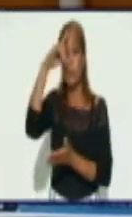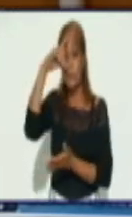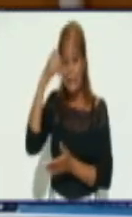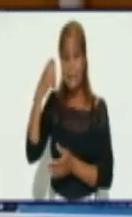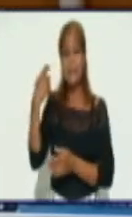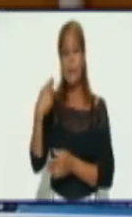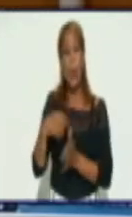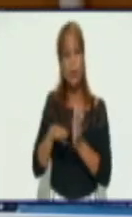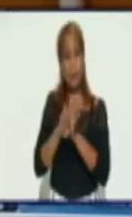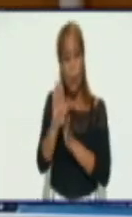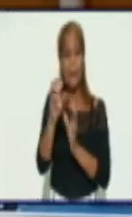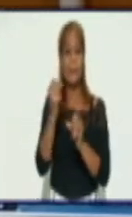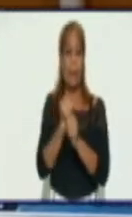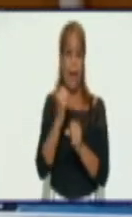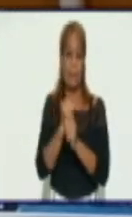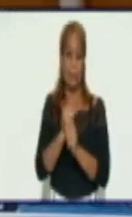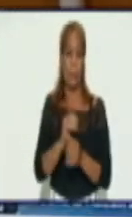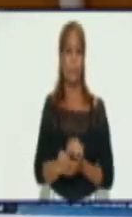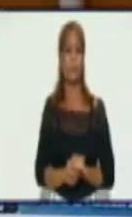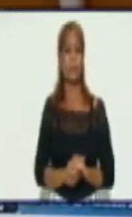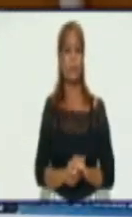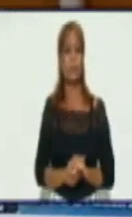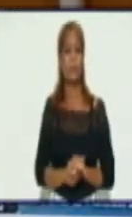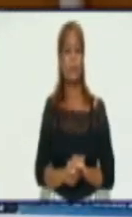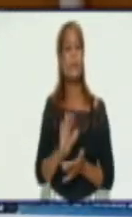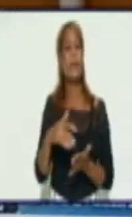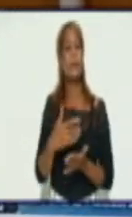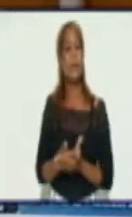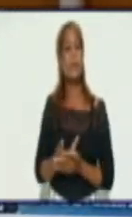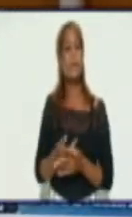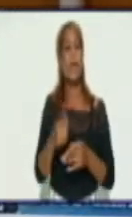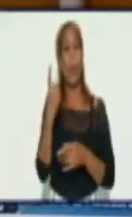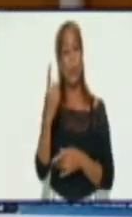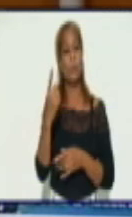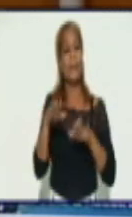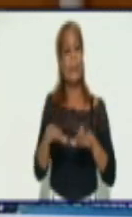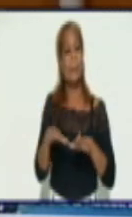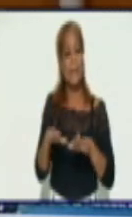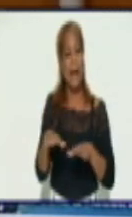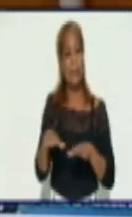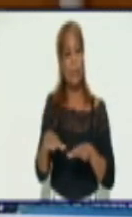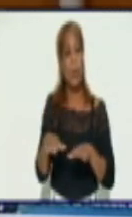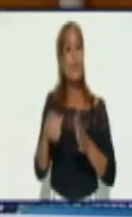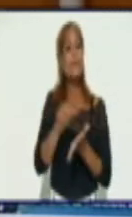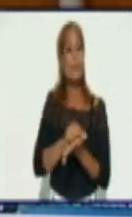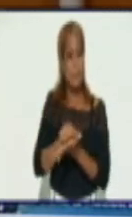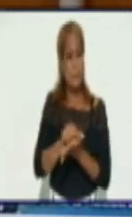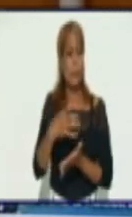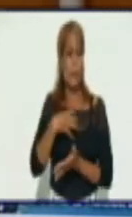que estamos quiero decir con esto que un determinado servicio por ejemplo hay entidades que tienen transporte